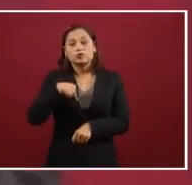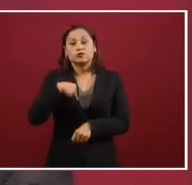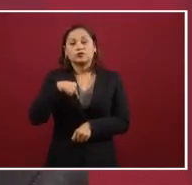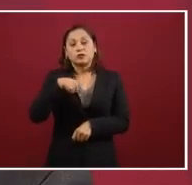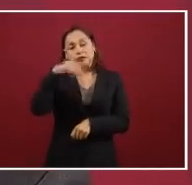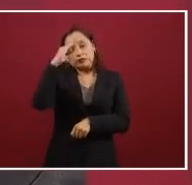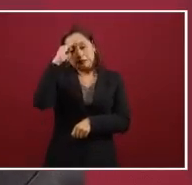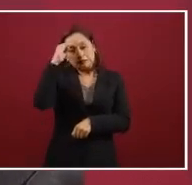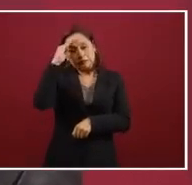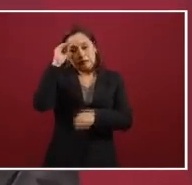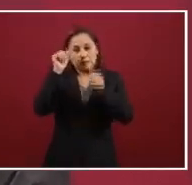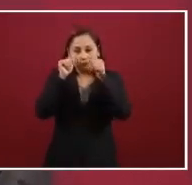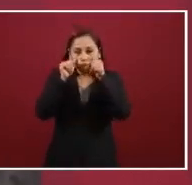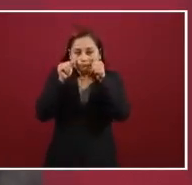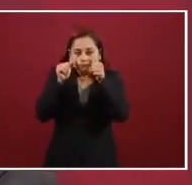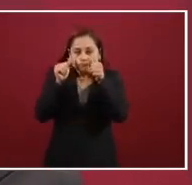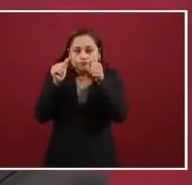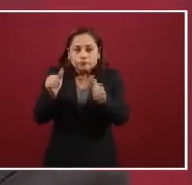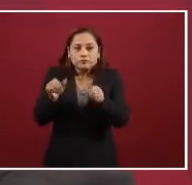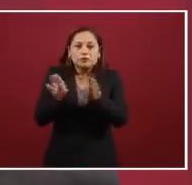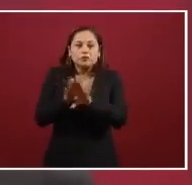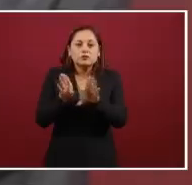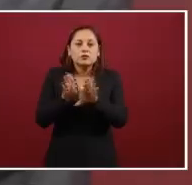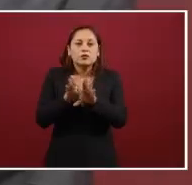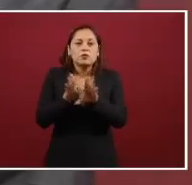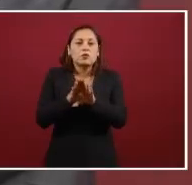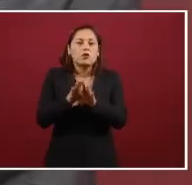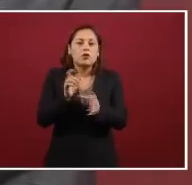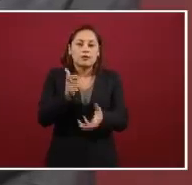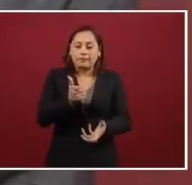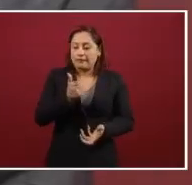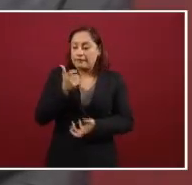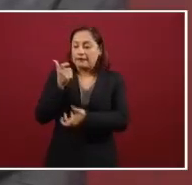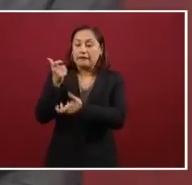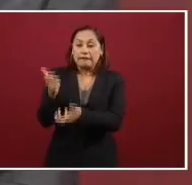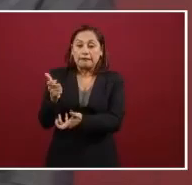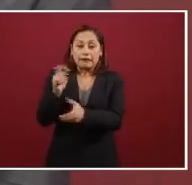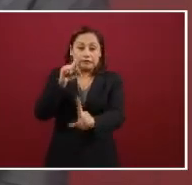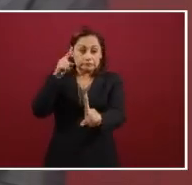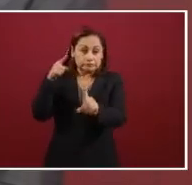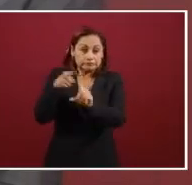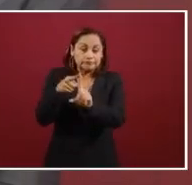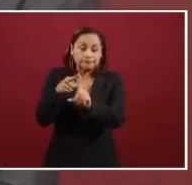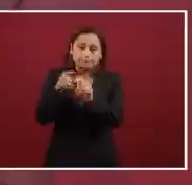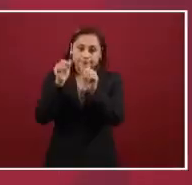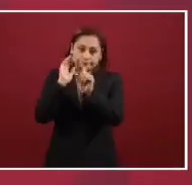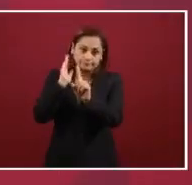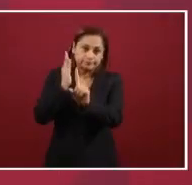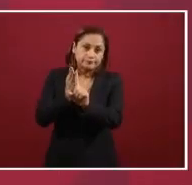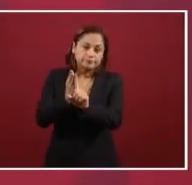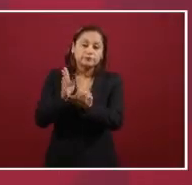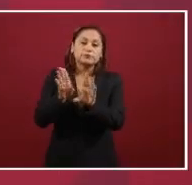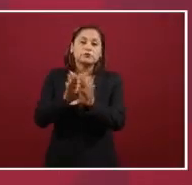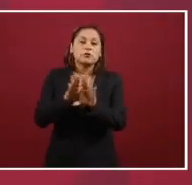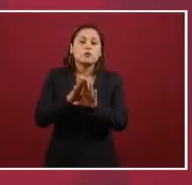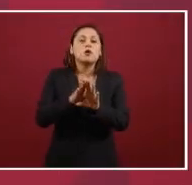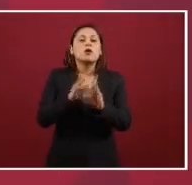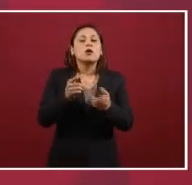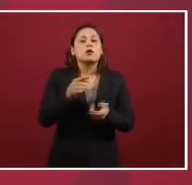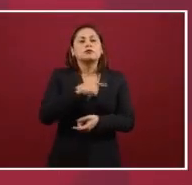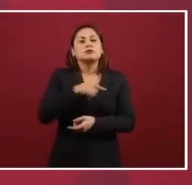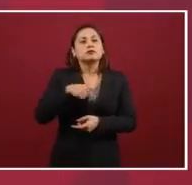al beneficiario. O sea, no vamos a entregar un cheque al gobierno de cada país para que cada país lo ejerza,